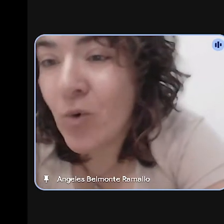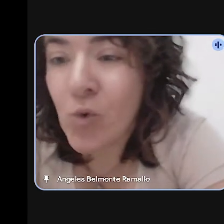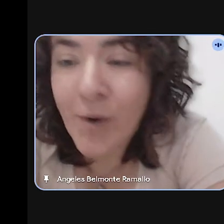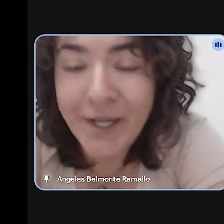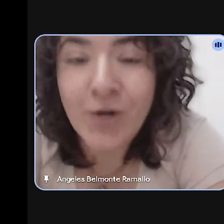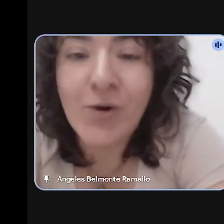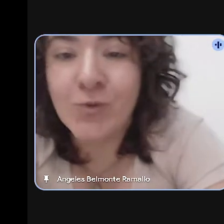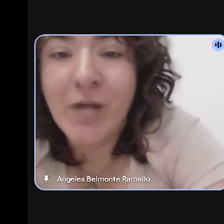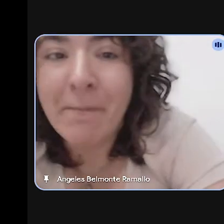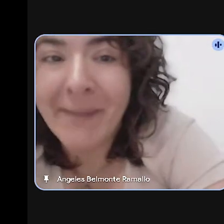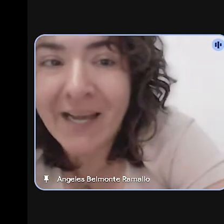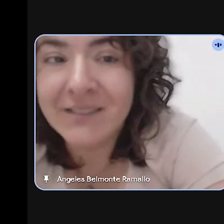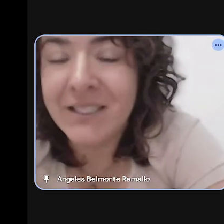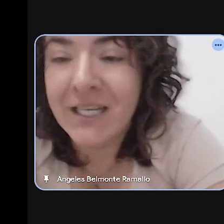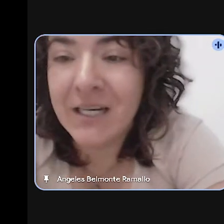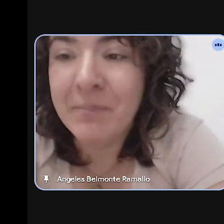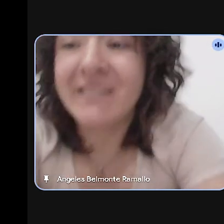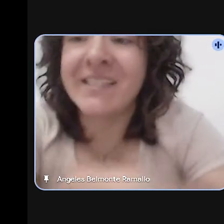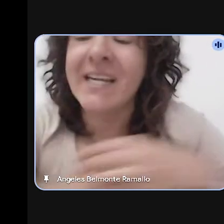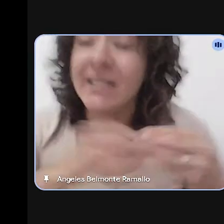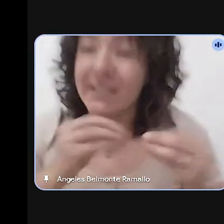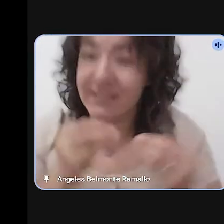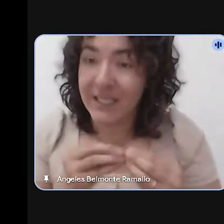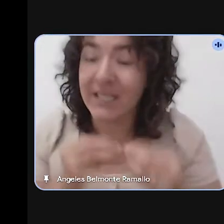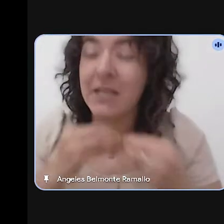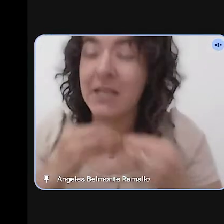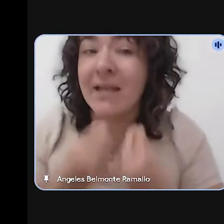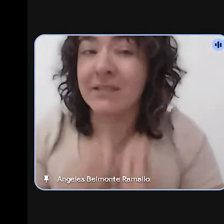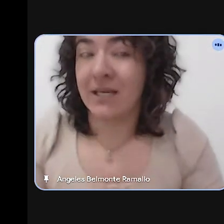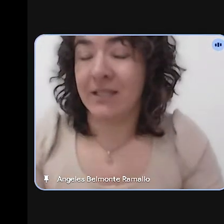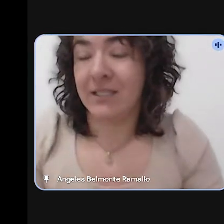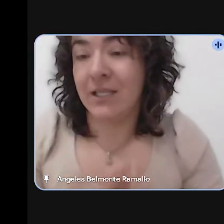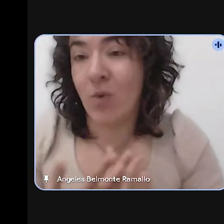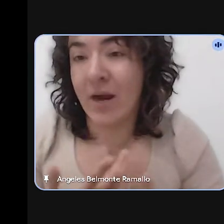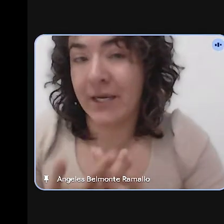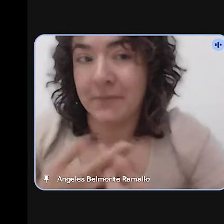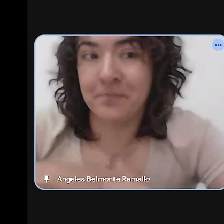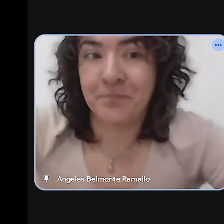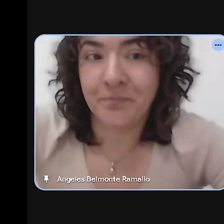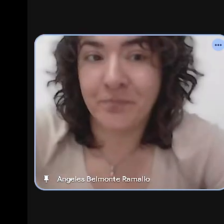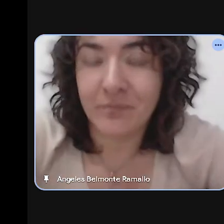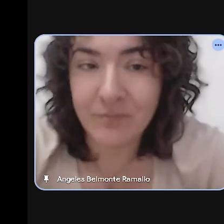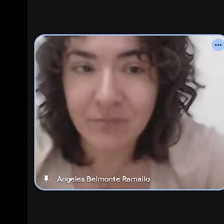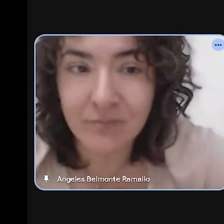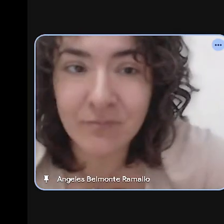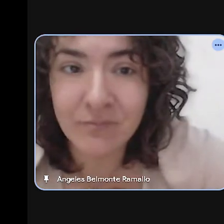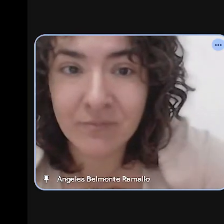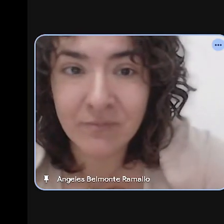servido algún juego, alguna práctica para entrar en este eje de prácticas del lenguaje.